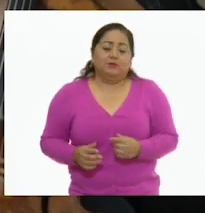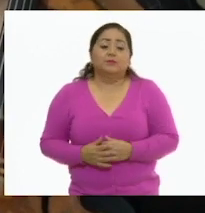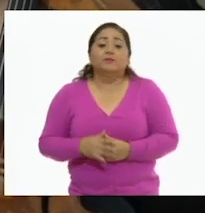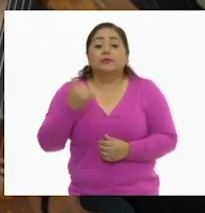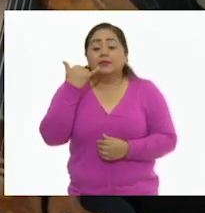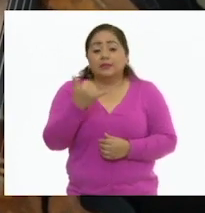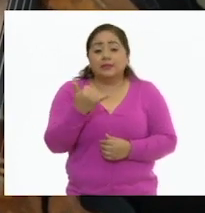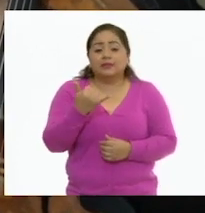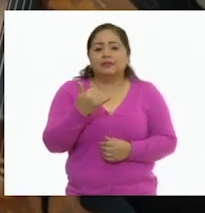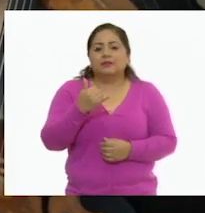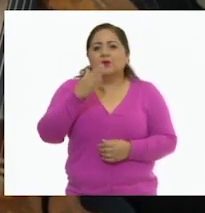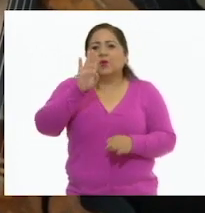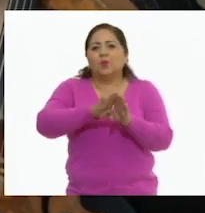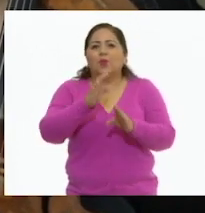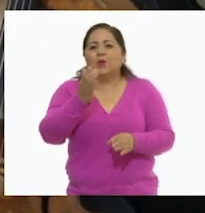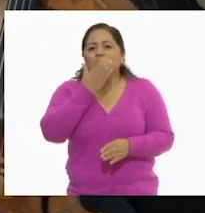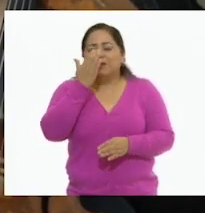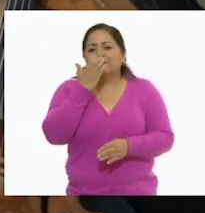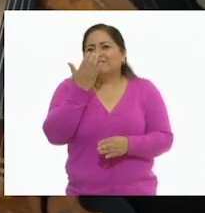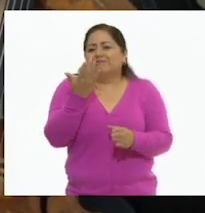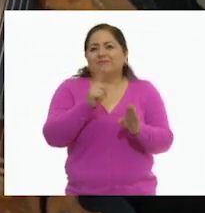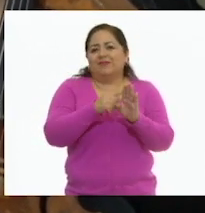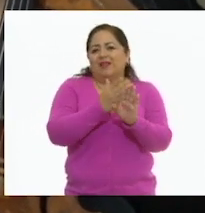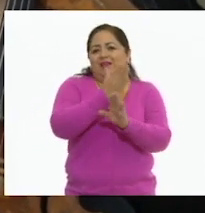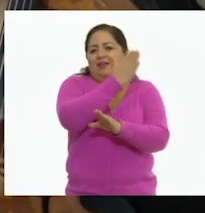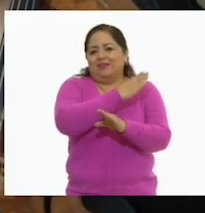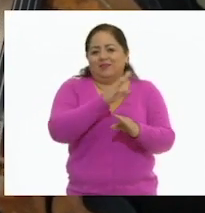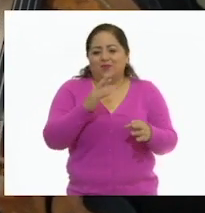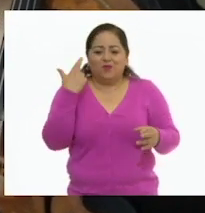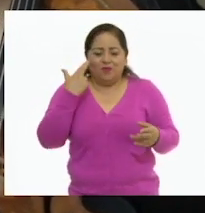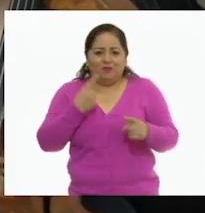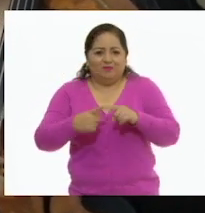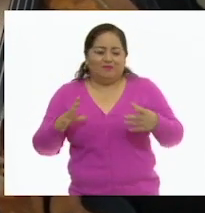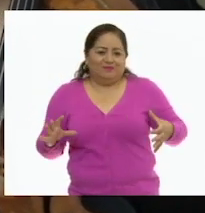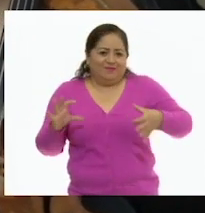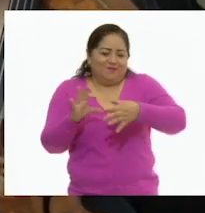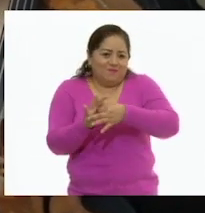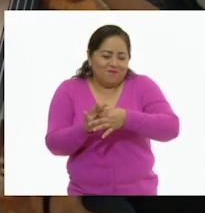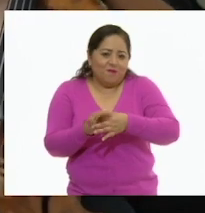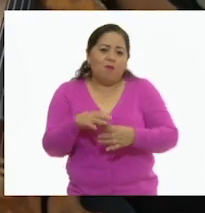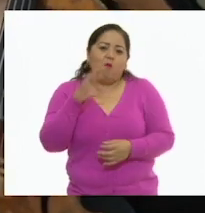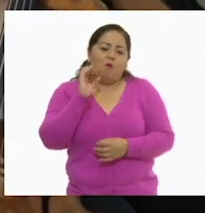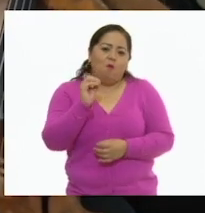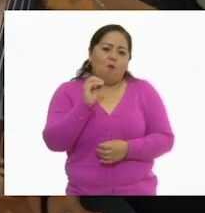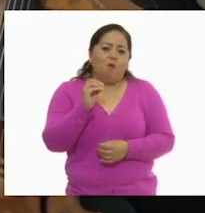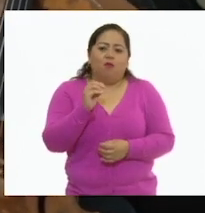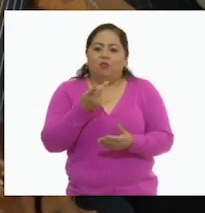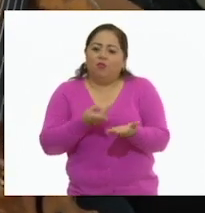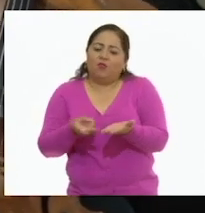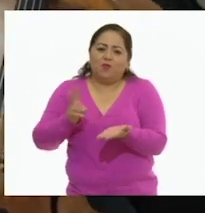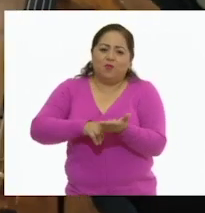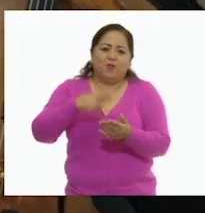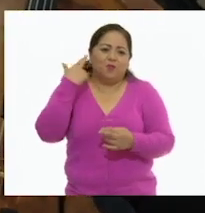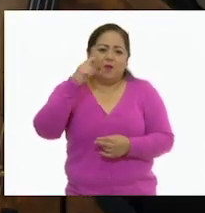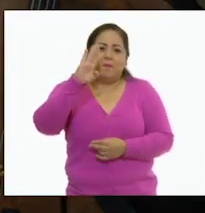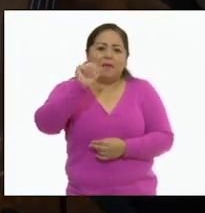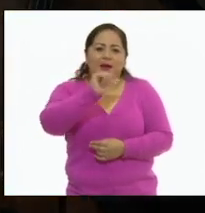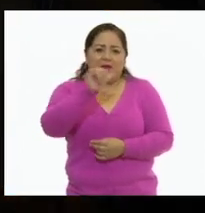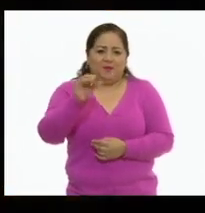y salir de lo que era su papel de acompañamiento o de dobletear la línea del bajo.